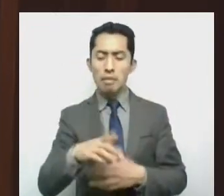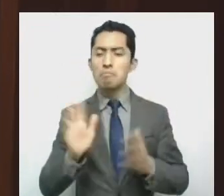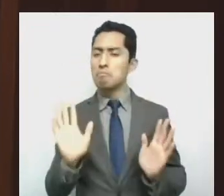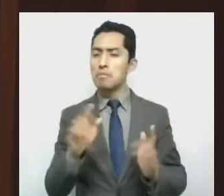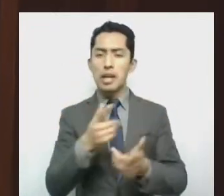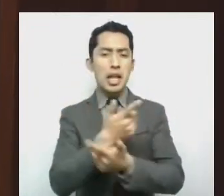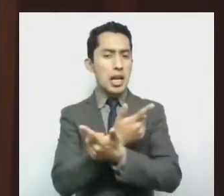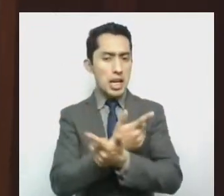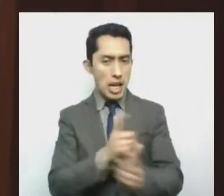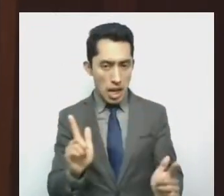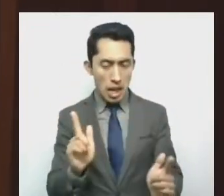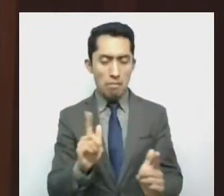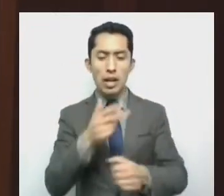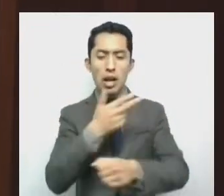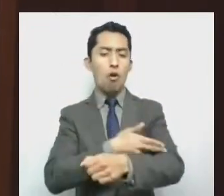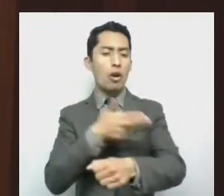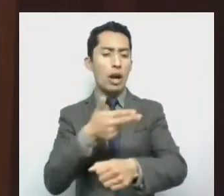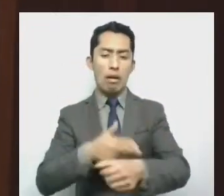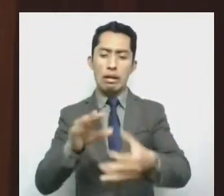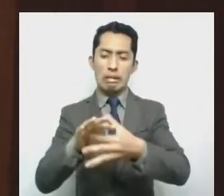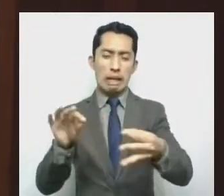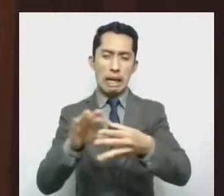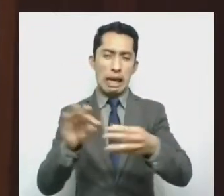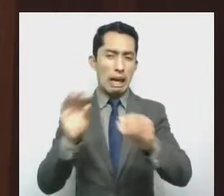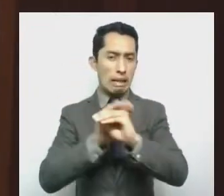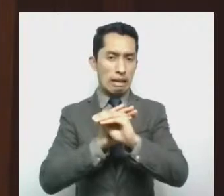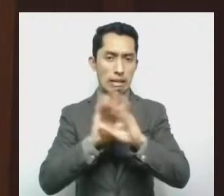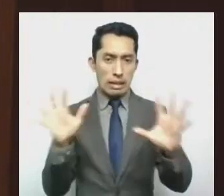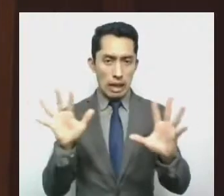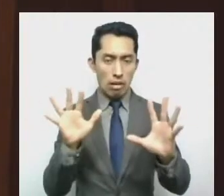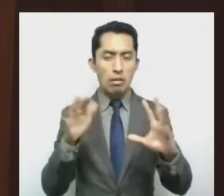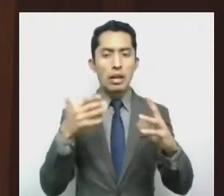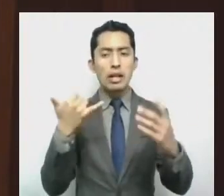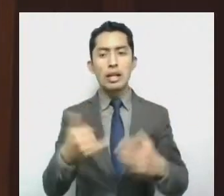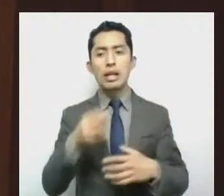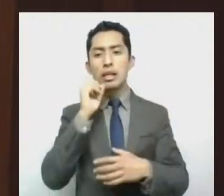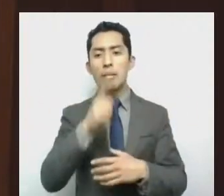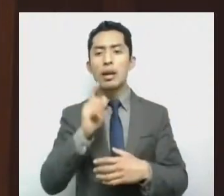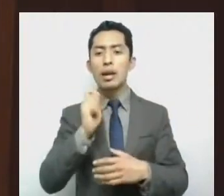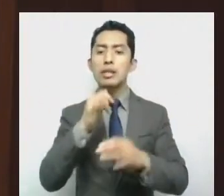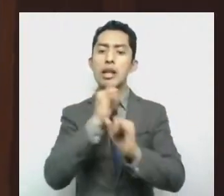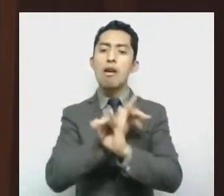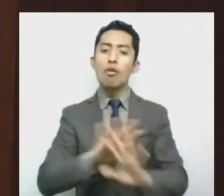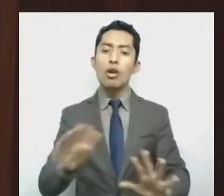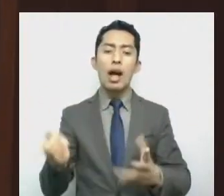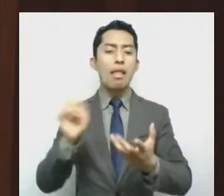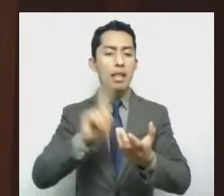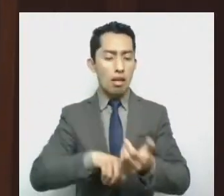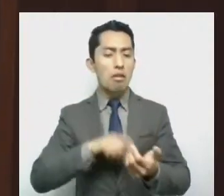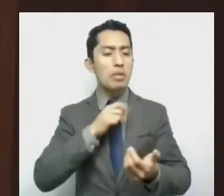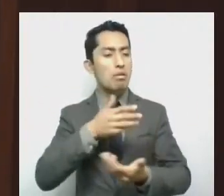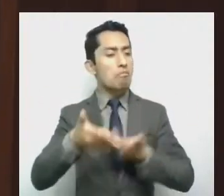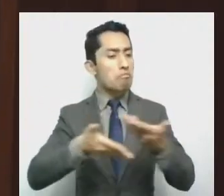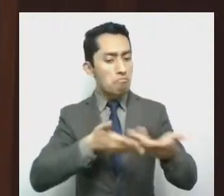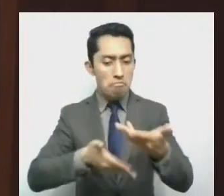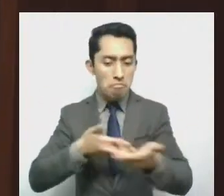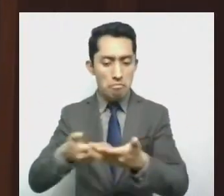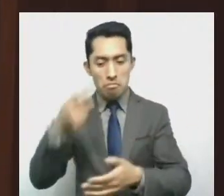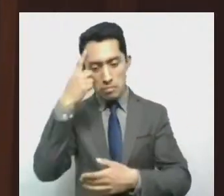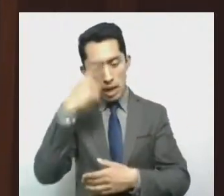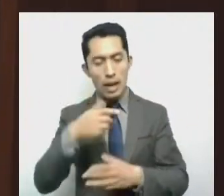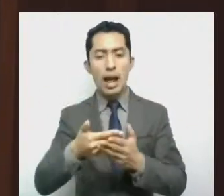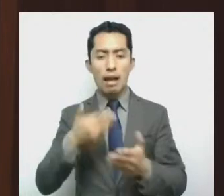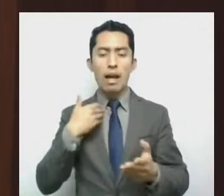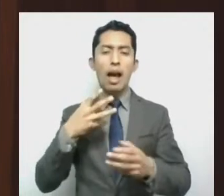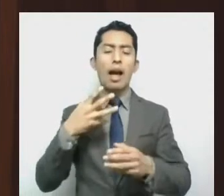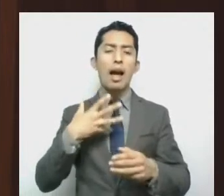la transparencia y sobre todo de la información que compartimos con oportunidad en